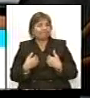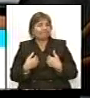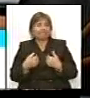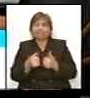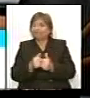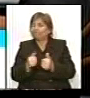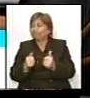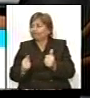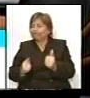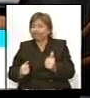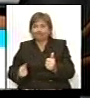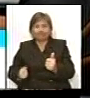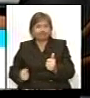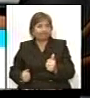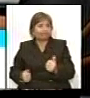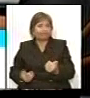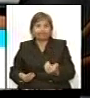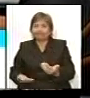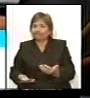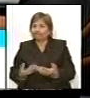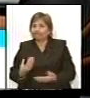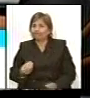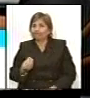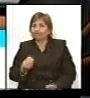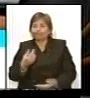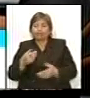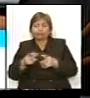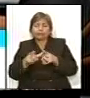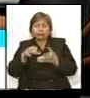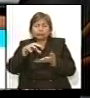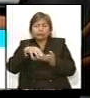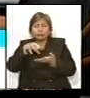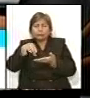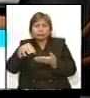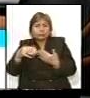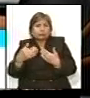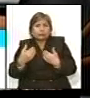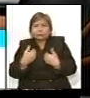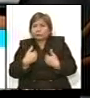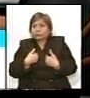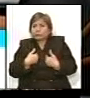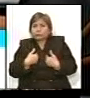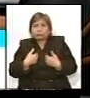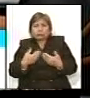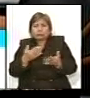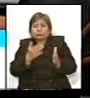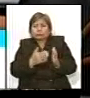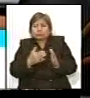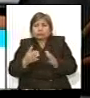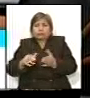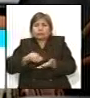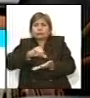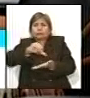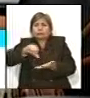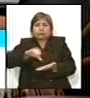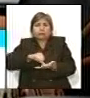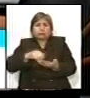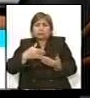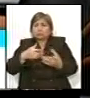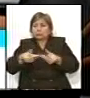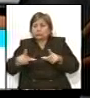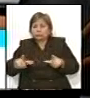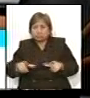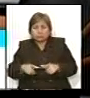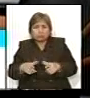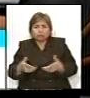último paquete, porque justamente son localidades tan pequeñas que no tienen, digamos, un plan de desarrollo urbano integral, no hay áreas de